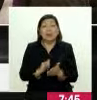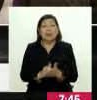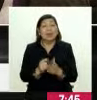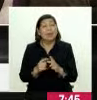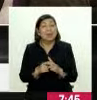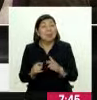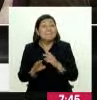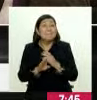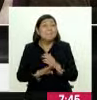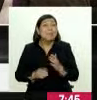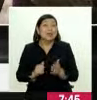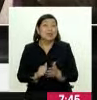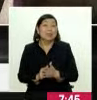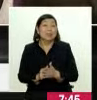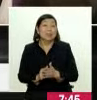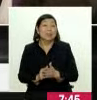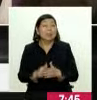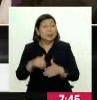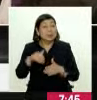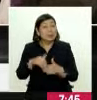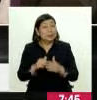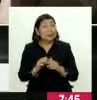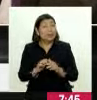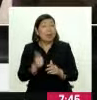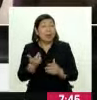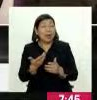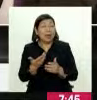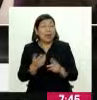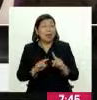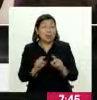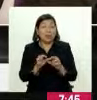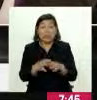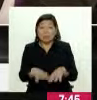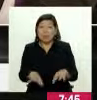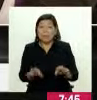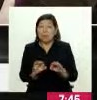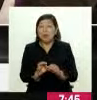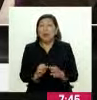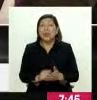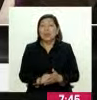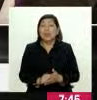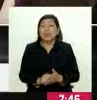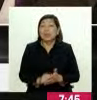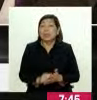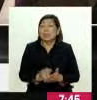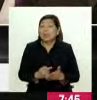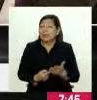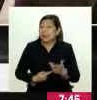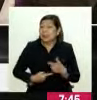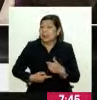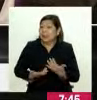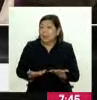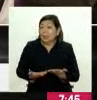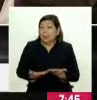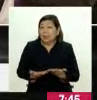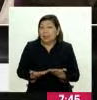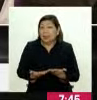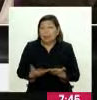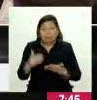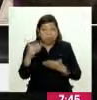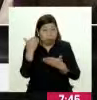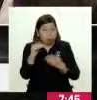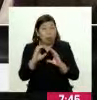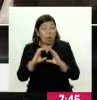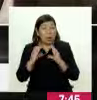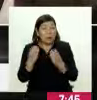sale básicamente de lo que es el calor electoral. Y hay algo importante, y es el hecho de lo que viene a ser el evitar que se fragmente el